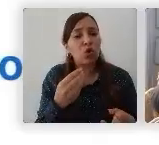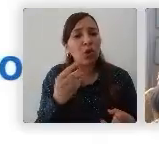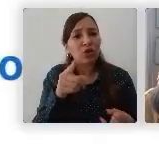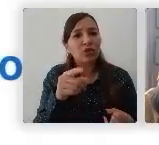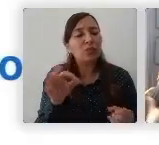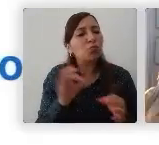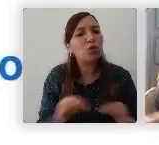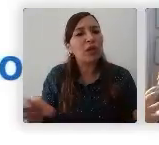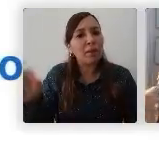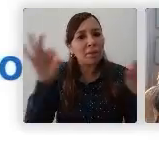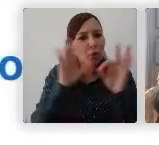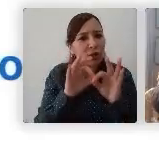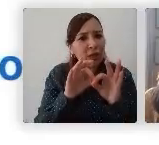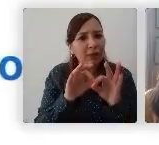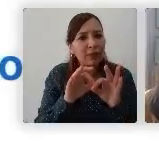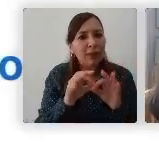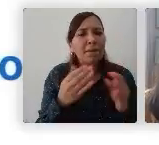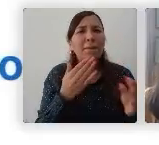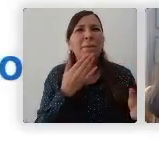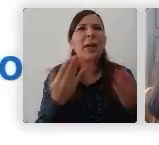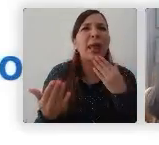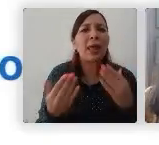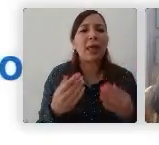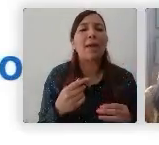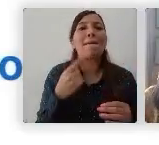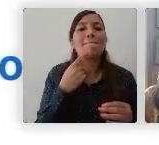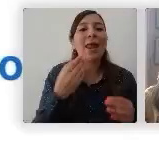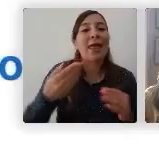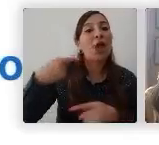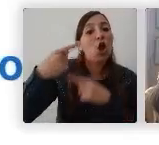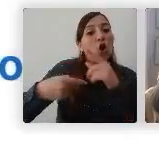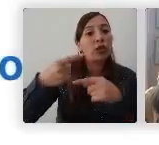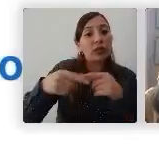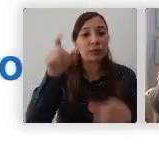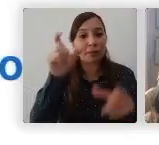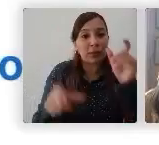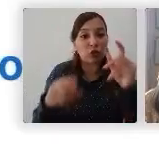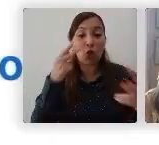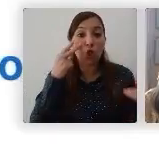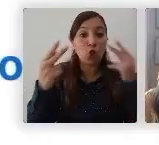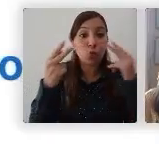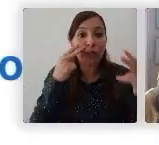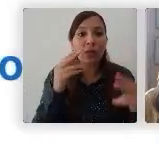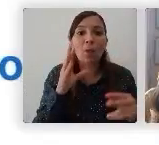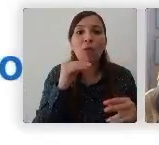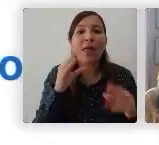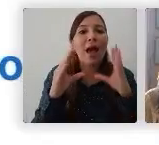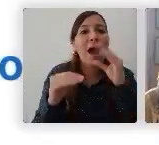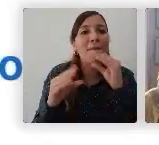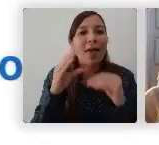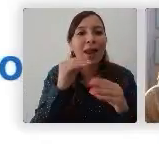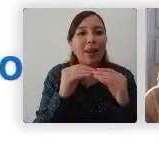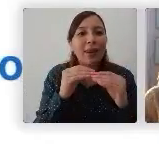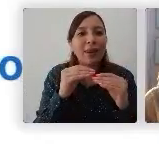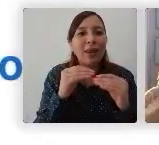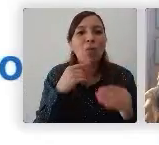para generar una cadena entre aquellos que ya visitaron el destino si una cadena de recomendación con sus padres